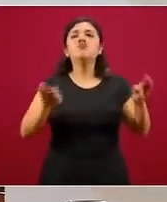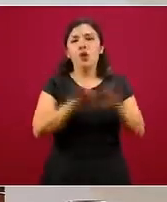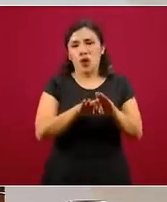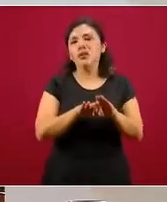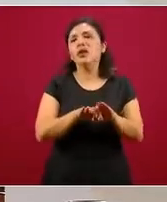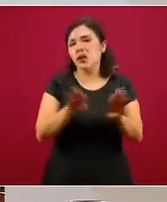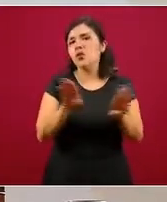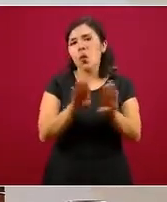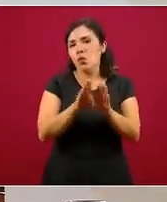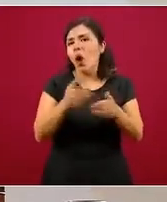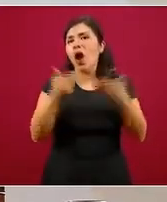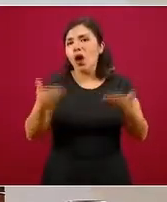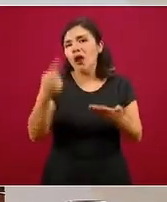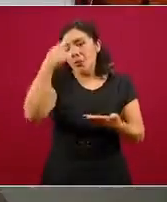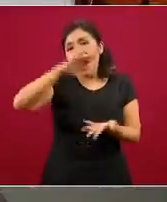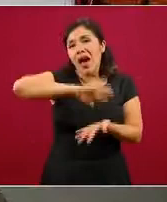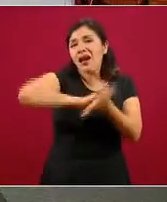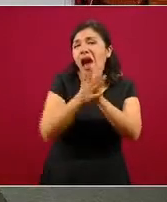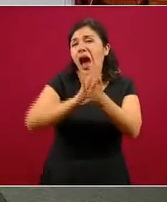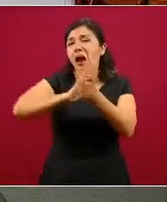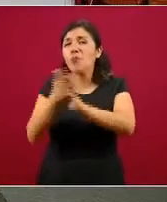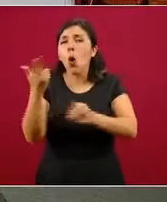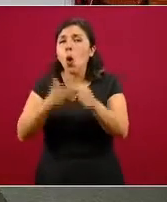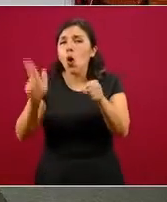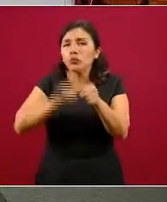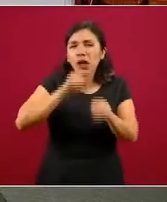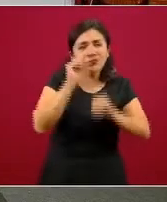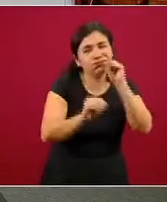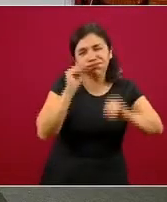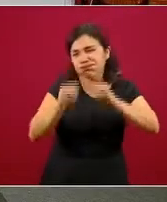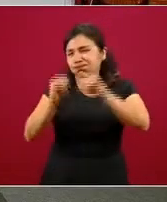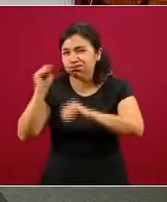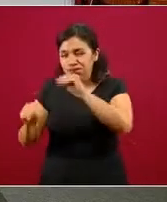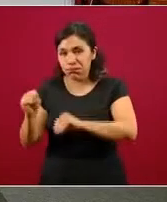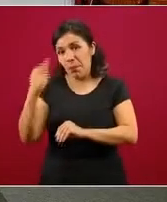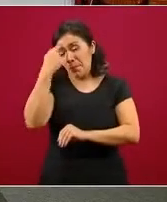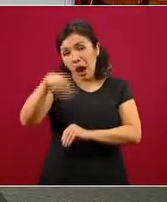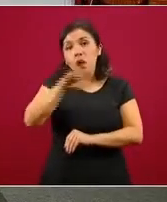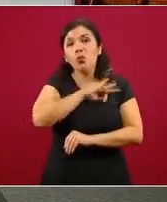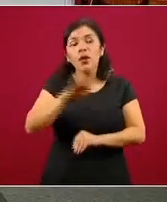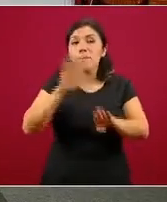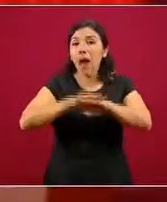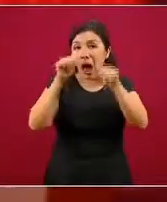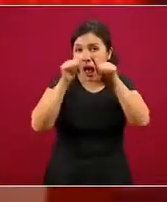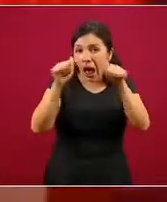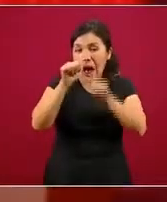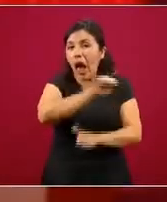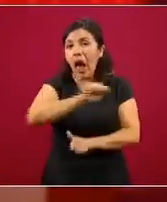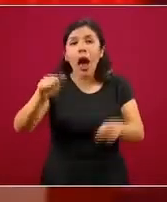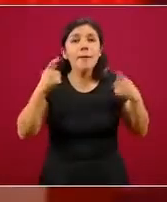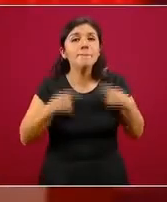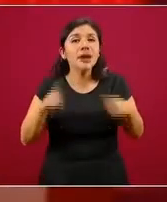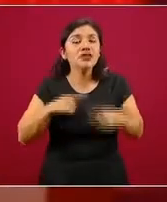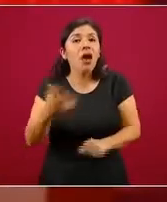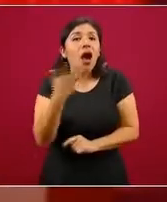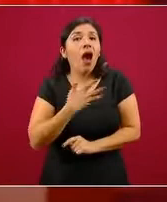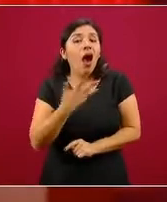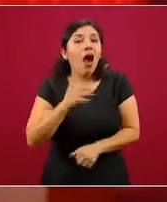se hizo con la reconversión hospitalaria, la posibilidad de atender a todas las personas que